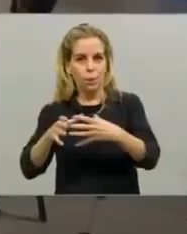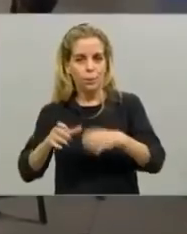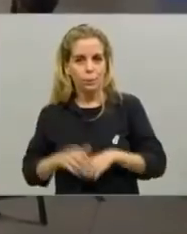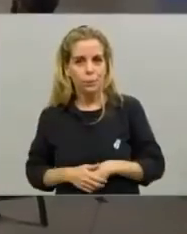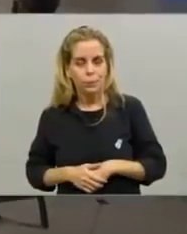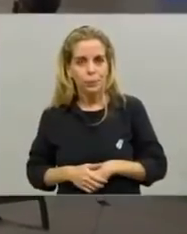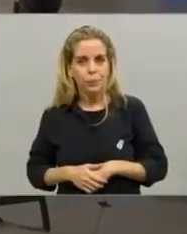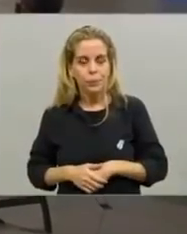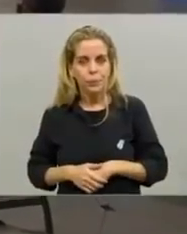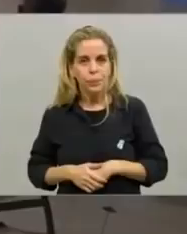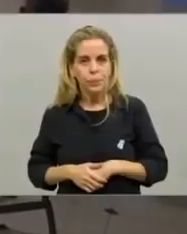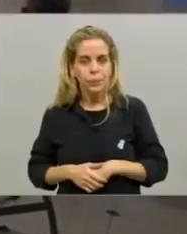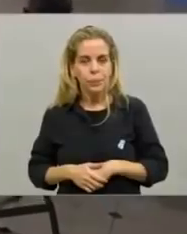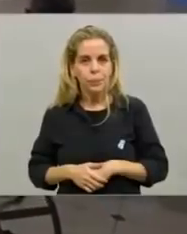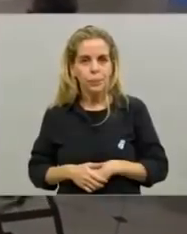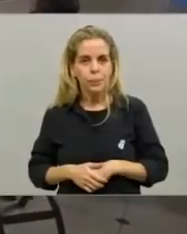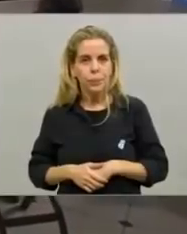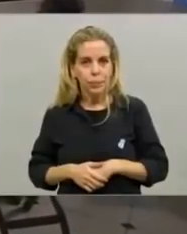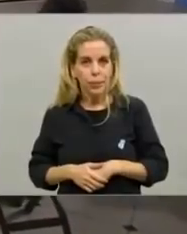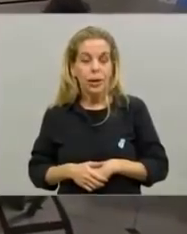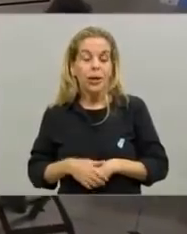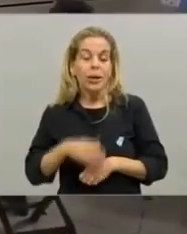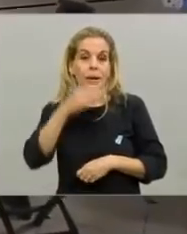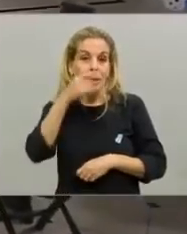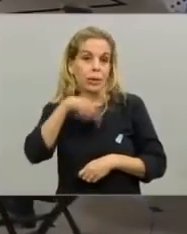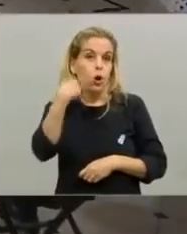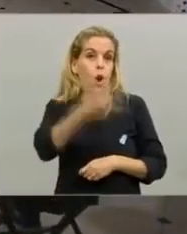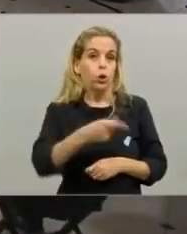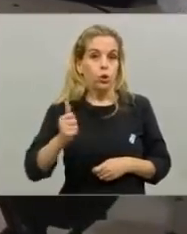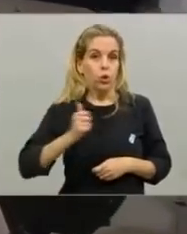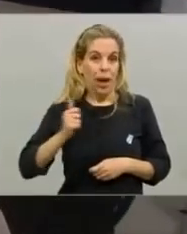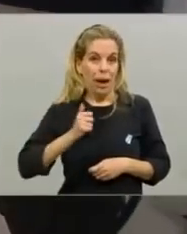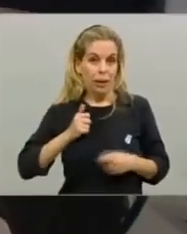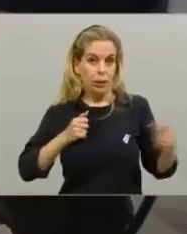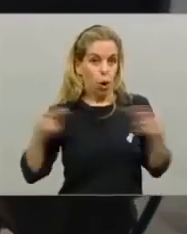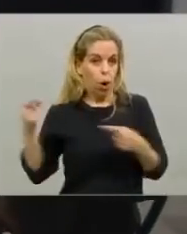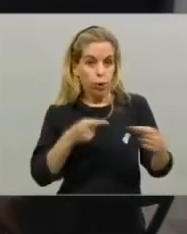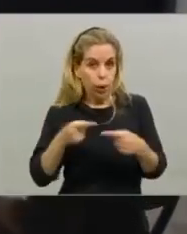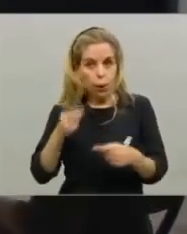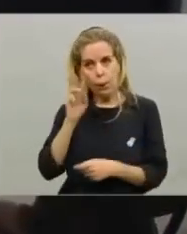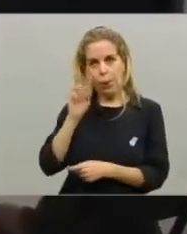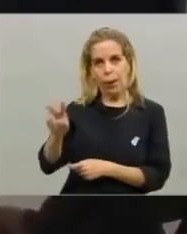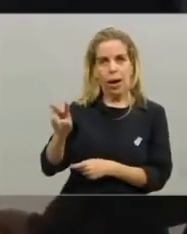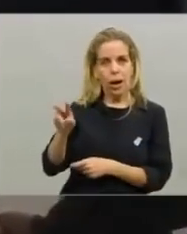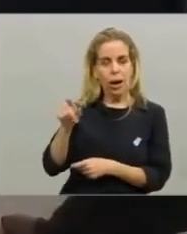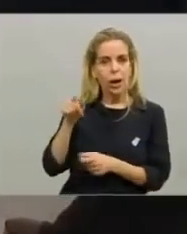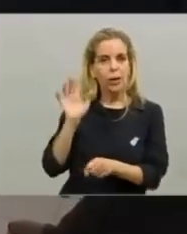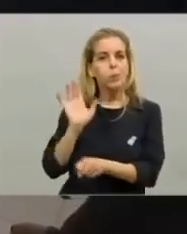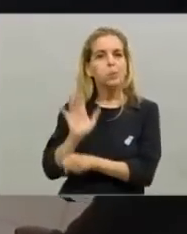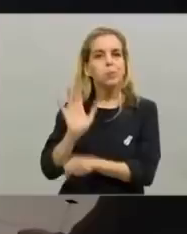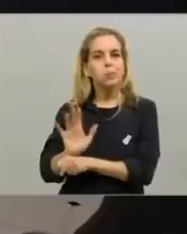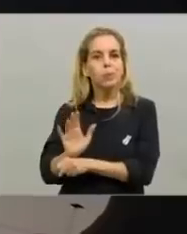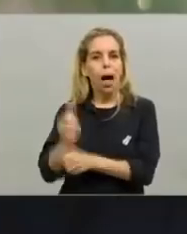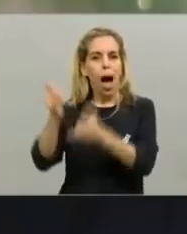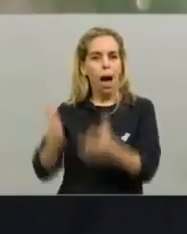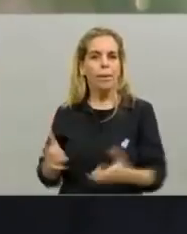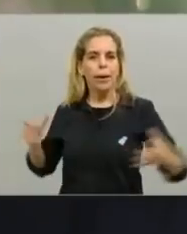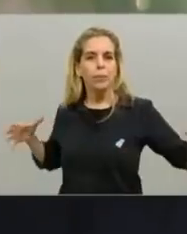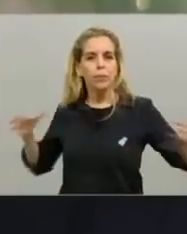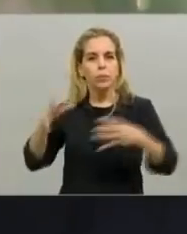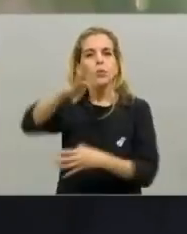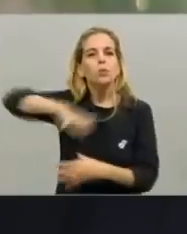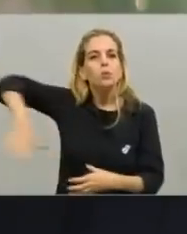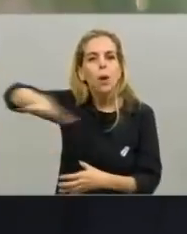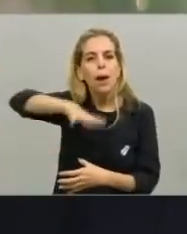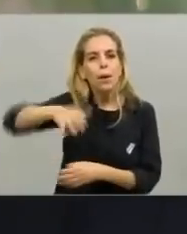Y que los ejércitos contrarios vean que había un pueblo con